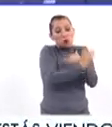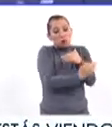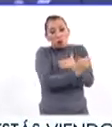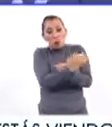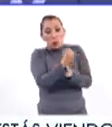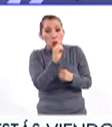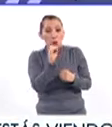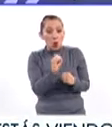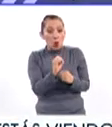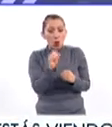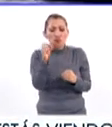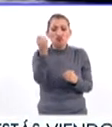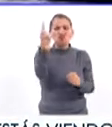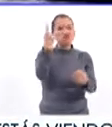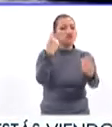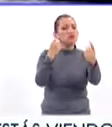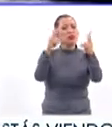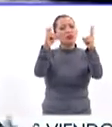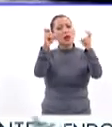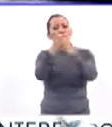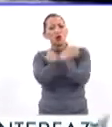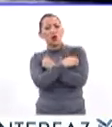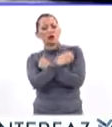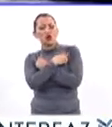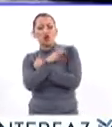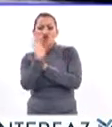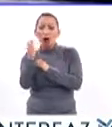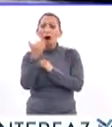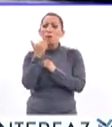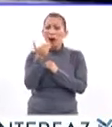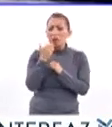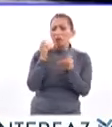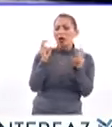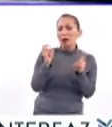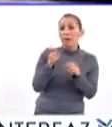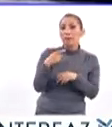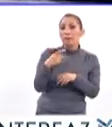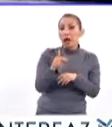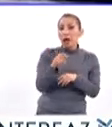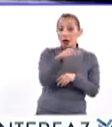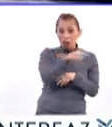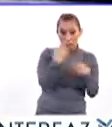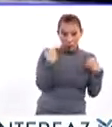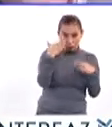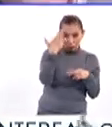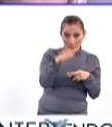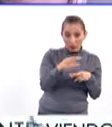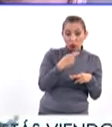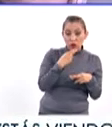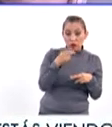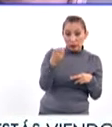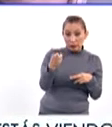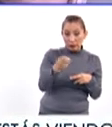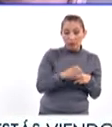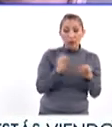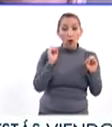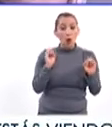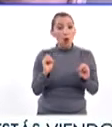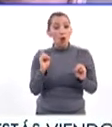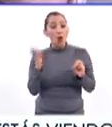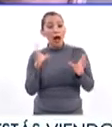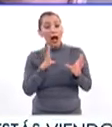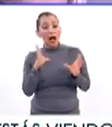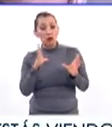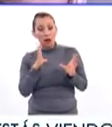de forma aislada contenidos educativos, por ejemplo, ¿no? Pero no necesariamente sabe el maestro cómo aplicarlo, o no necesariamente